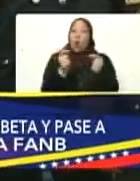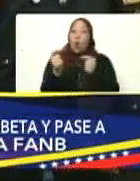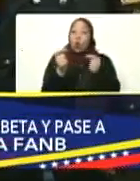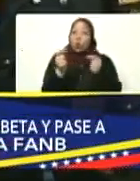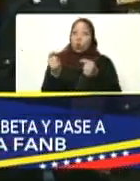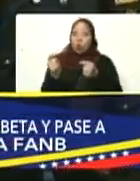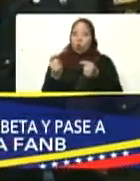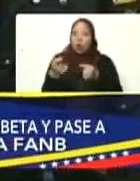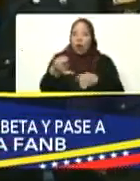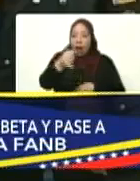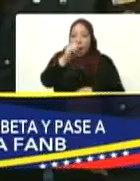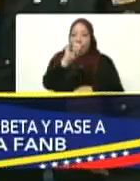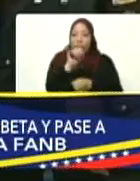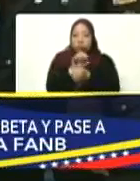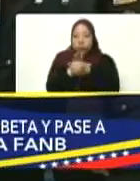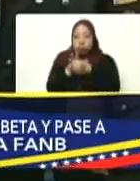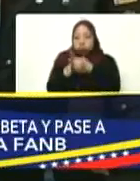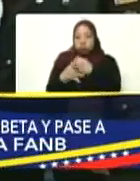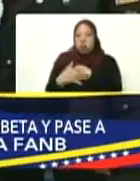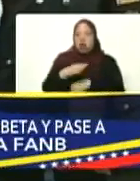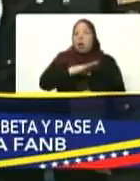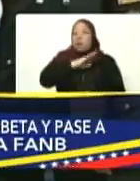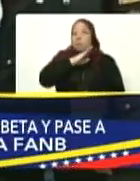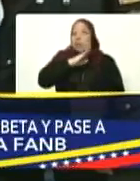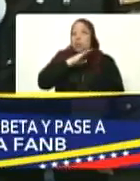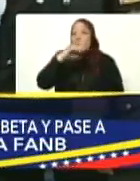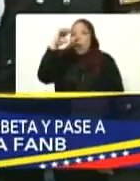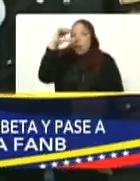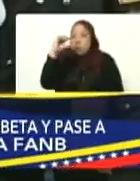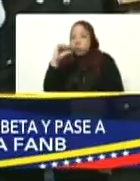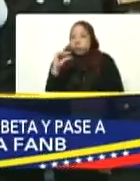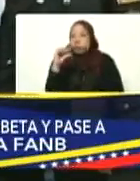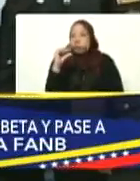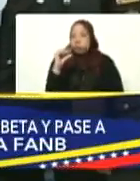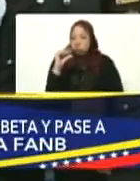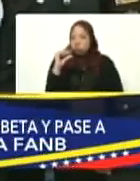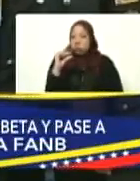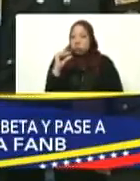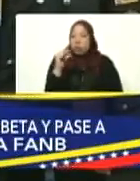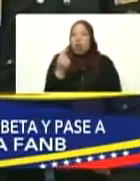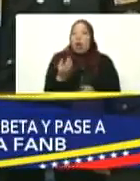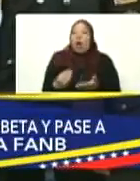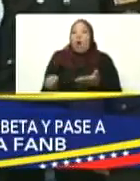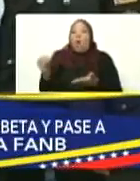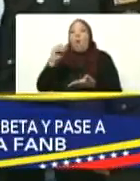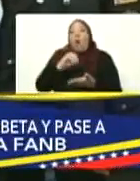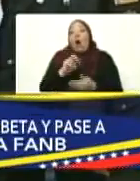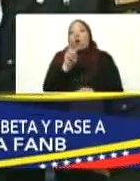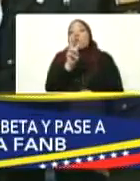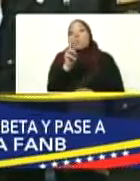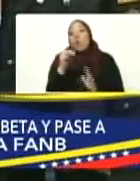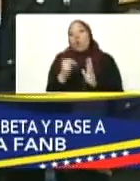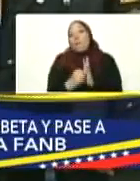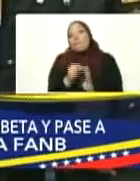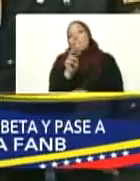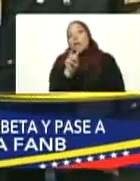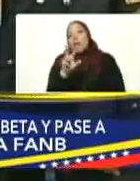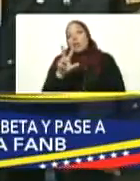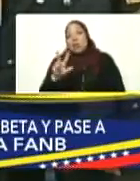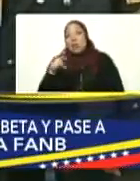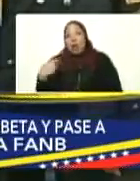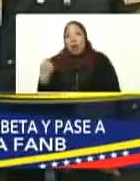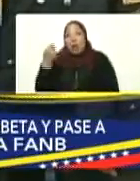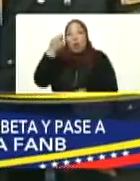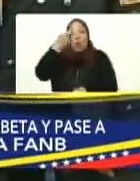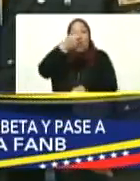pandemia, aspiro que en el 2023 volvamos nuevamente a las graduaciones, donde de